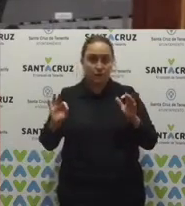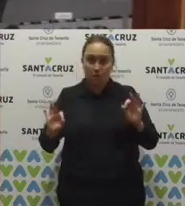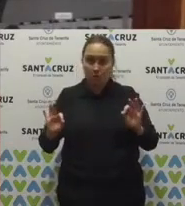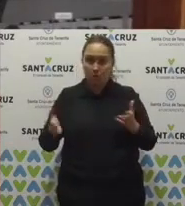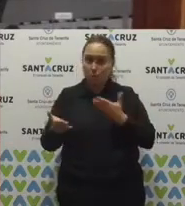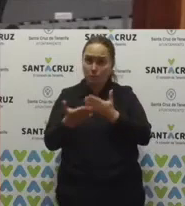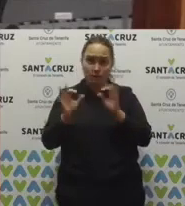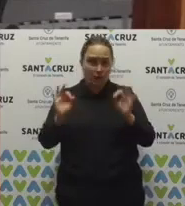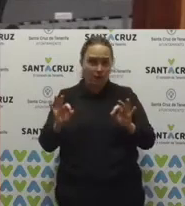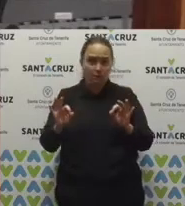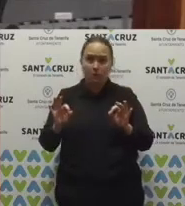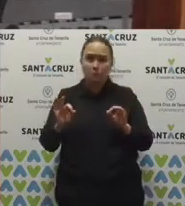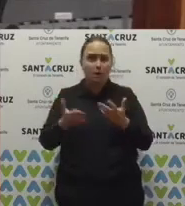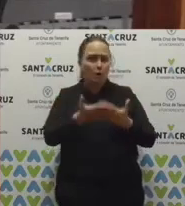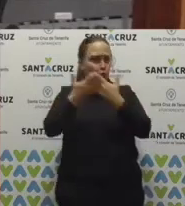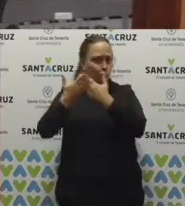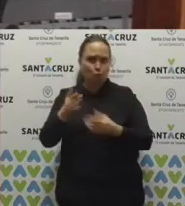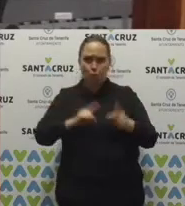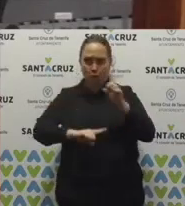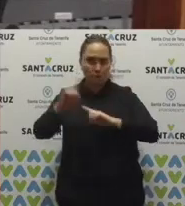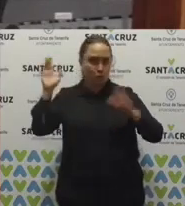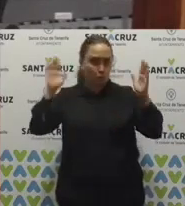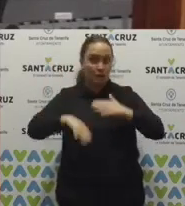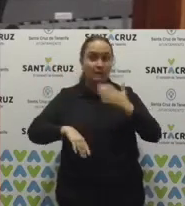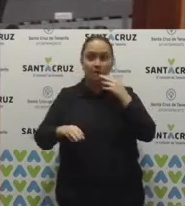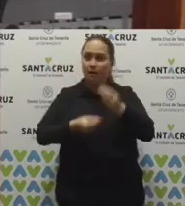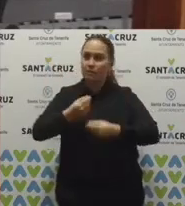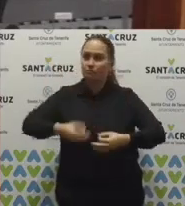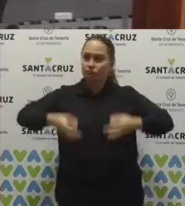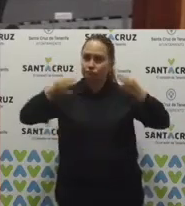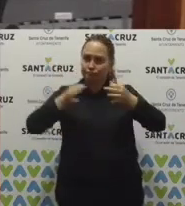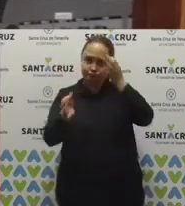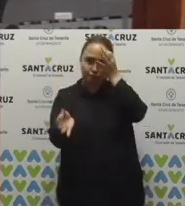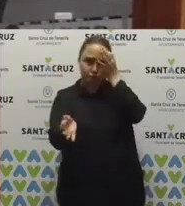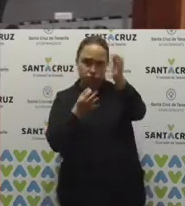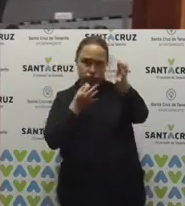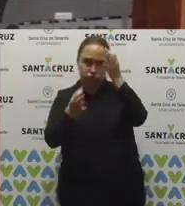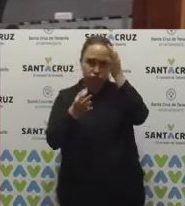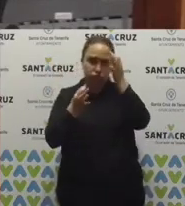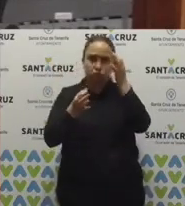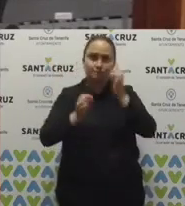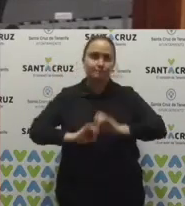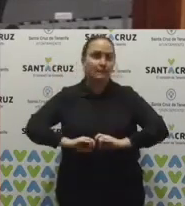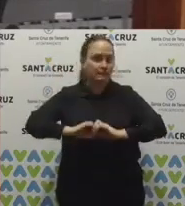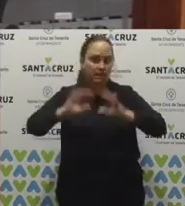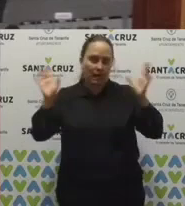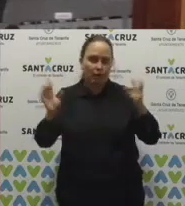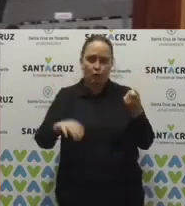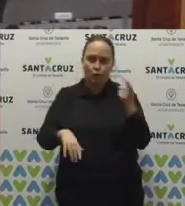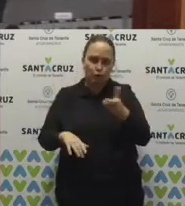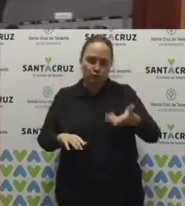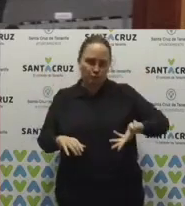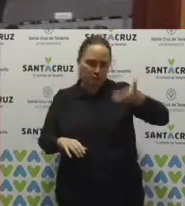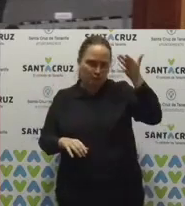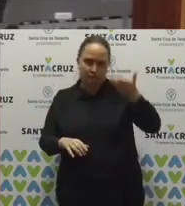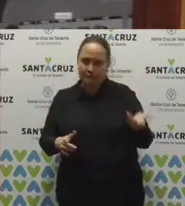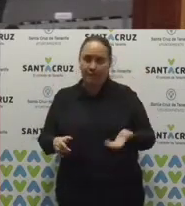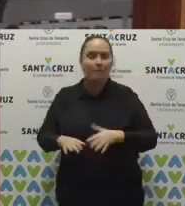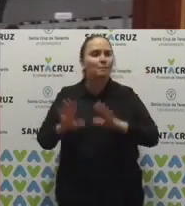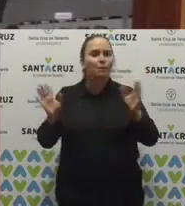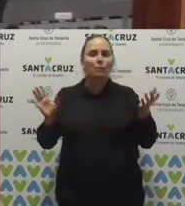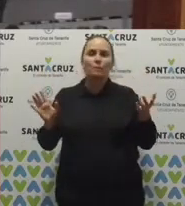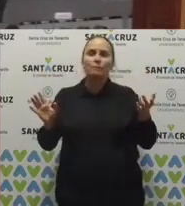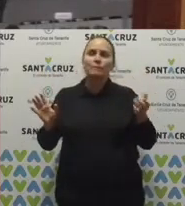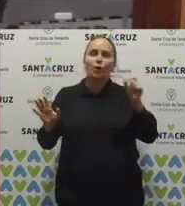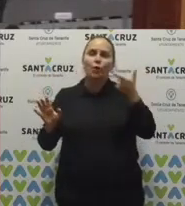ningún problema de hacer ese estudio yo digo que si se hace con rigurosidad evidentemente el coste va a ser muy superior lo cual tampoco un